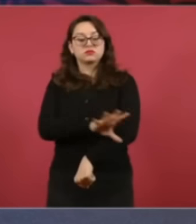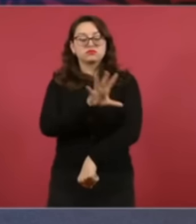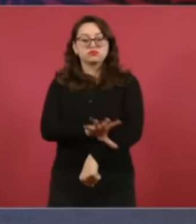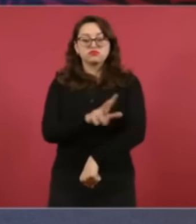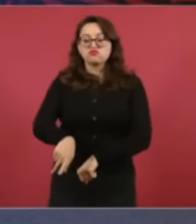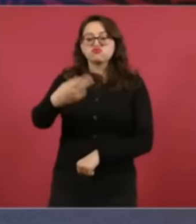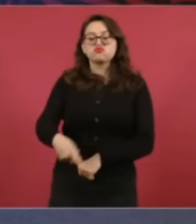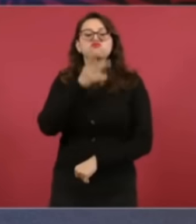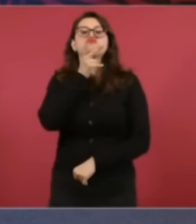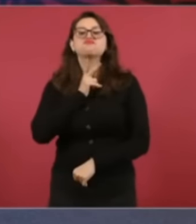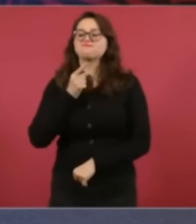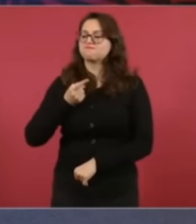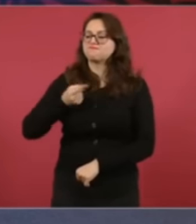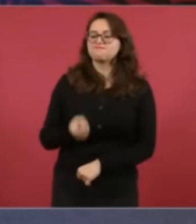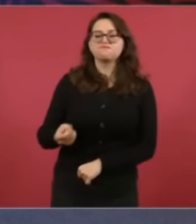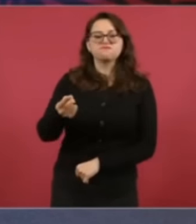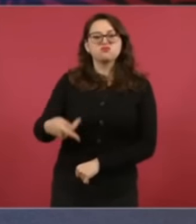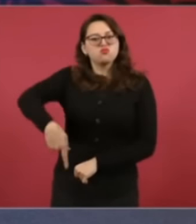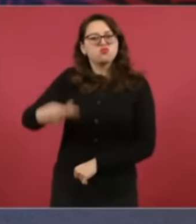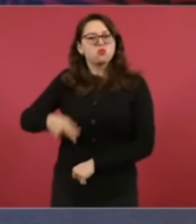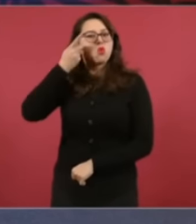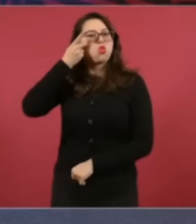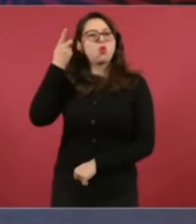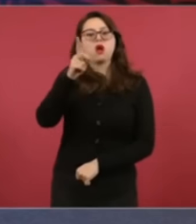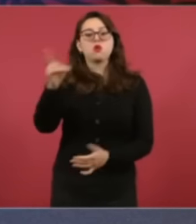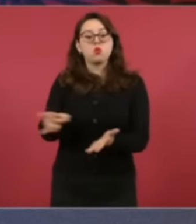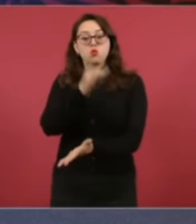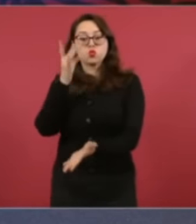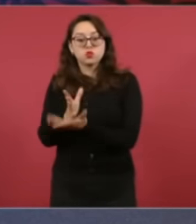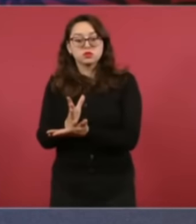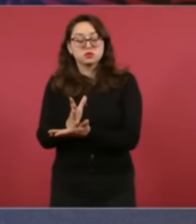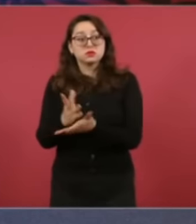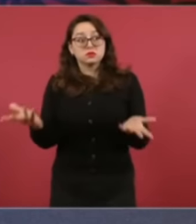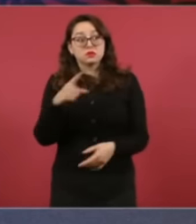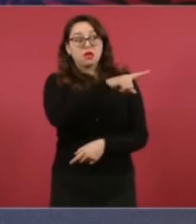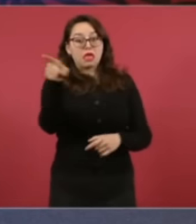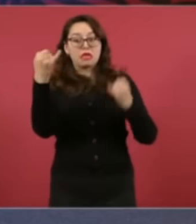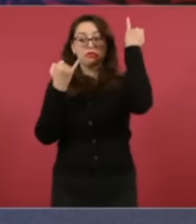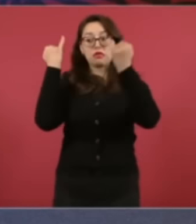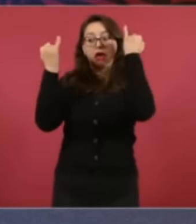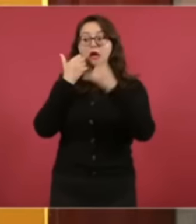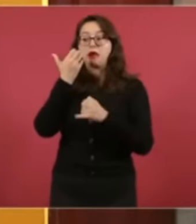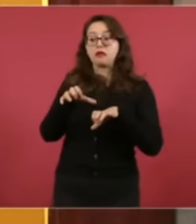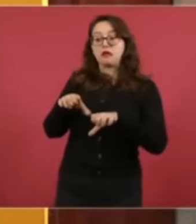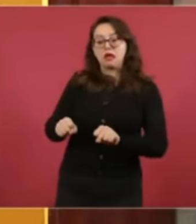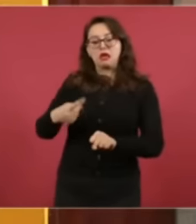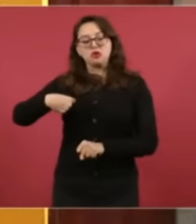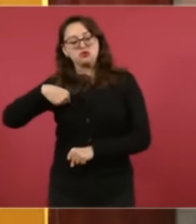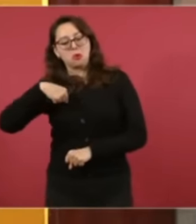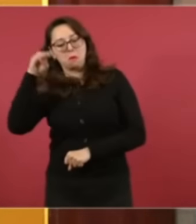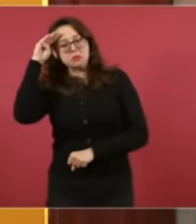y exclusiva del pueblo de México. El resto de las especulaciones al respecto son traición a la